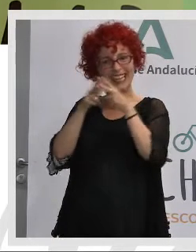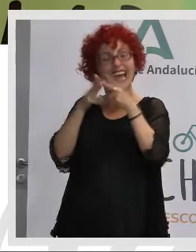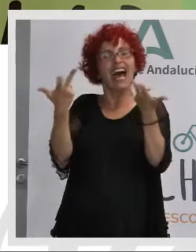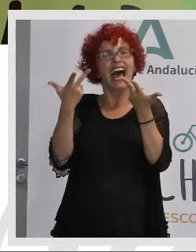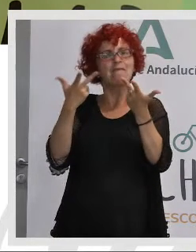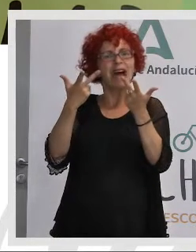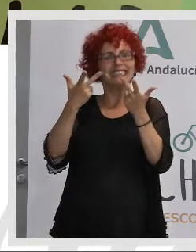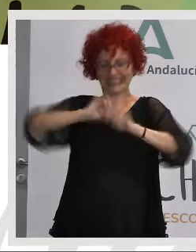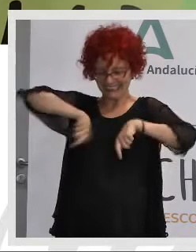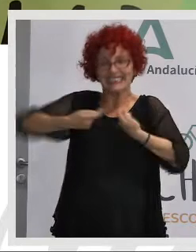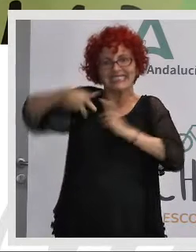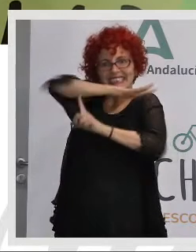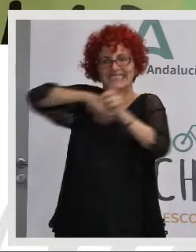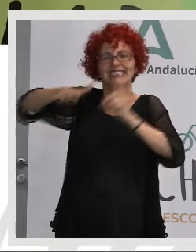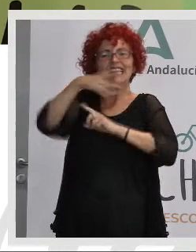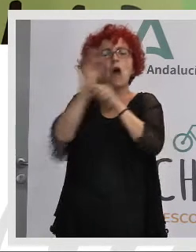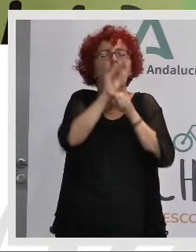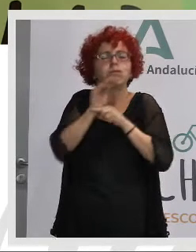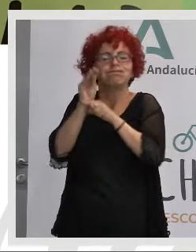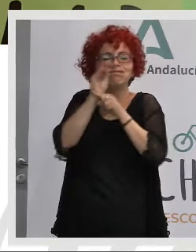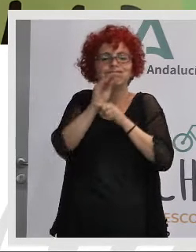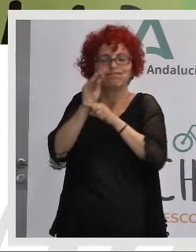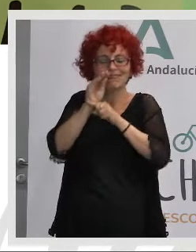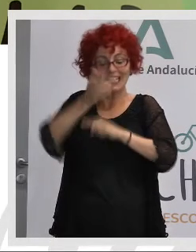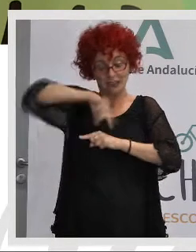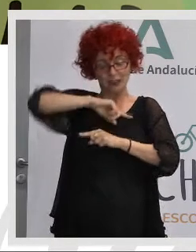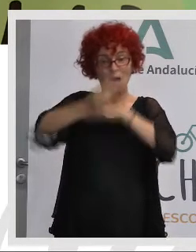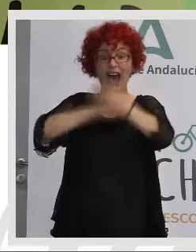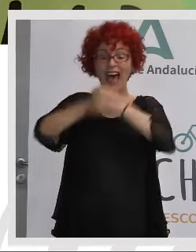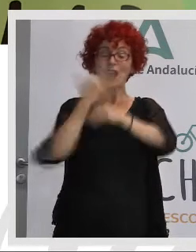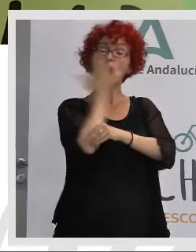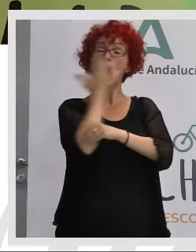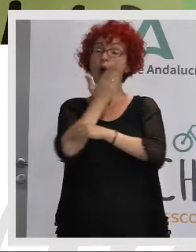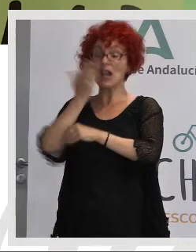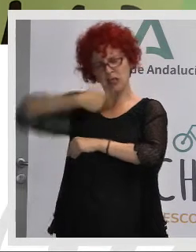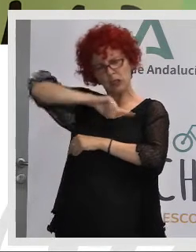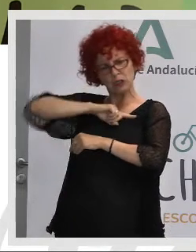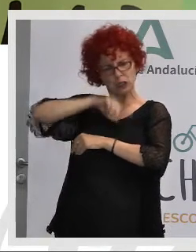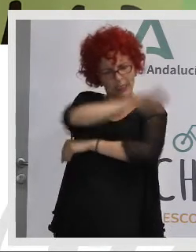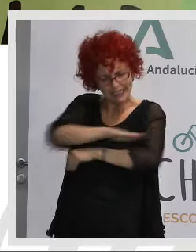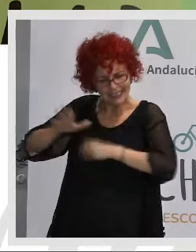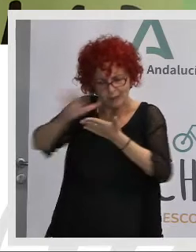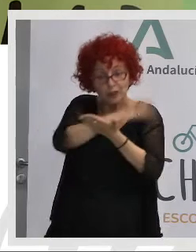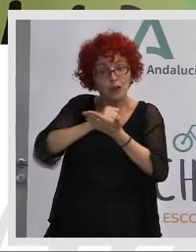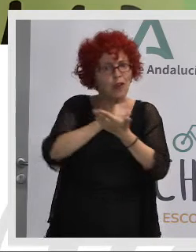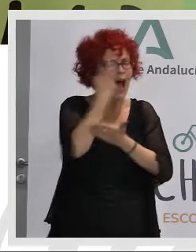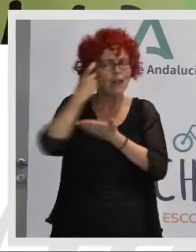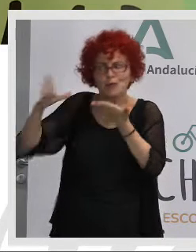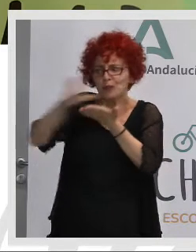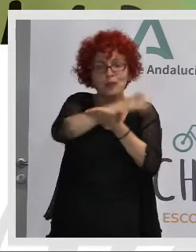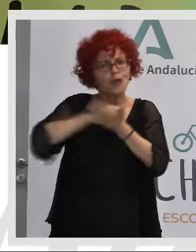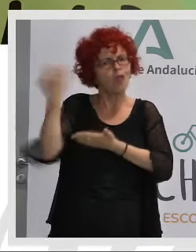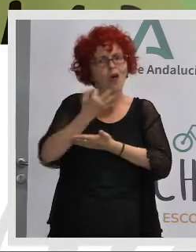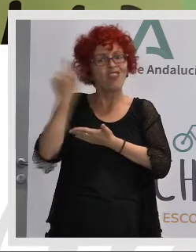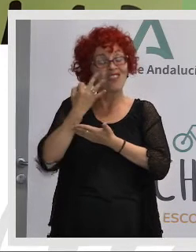sostenibles. Estos premios se dirigen a la comunidad educativa. Se trabaja con los escolares valores que después van a llevar a sus casas